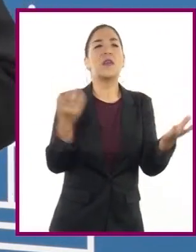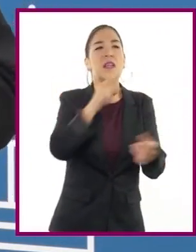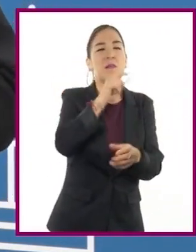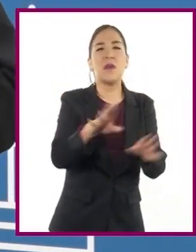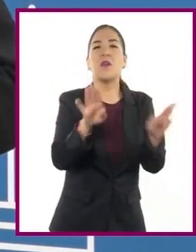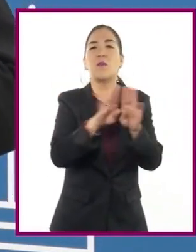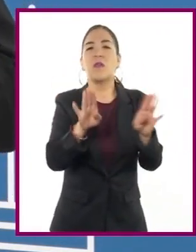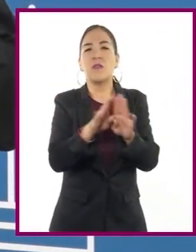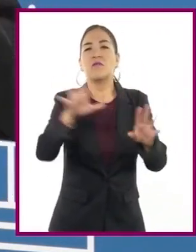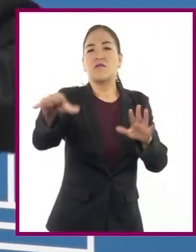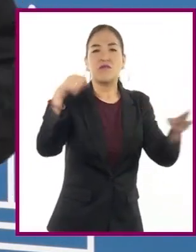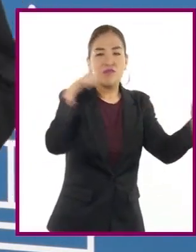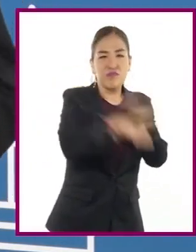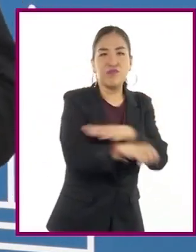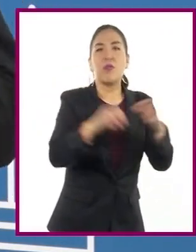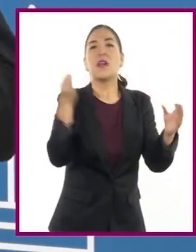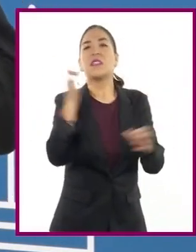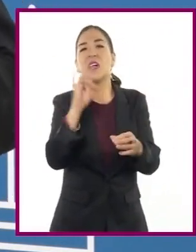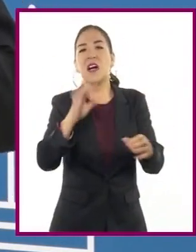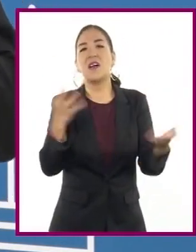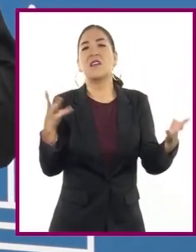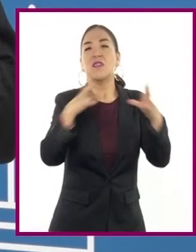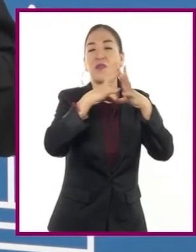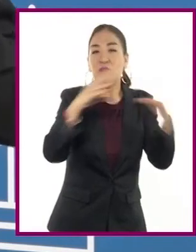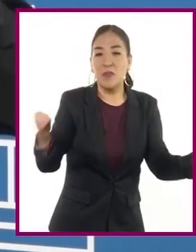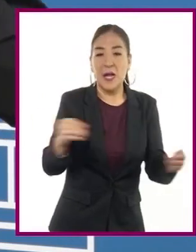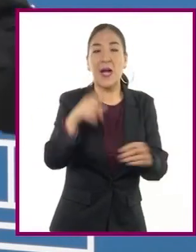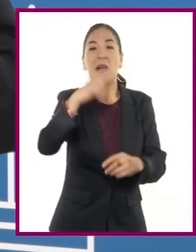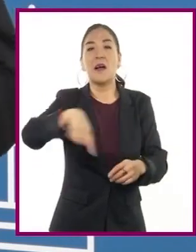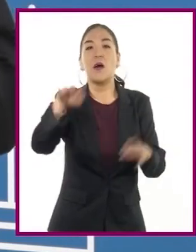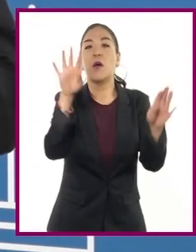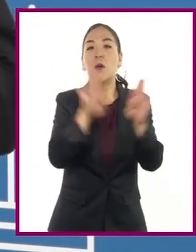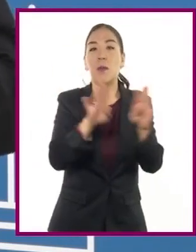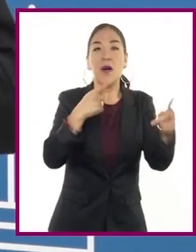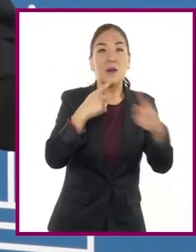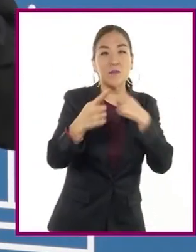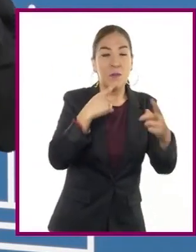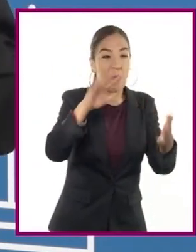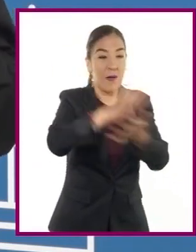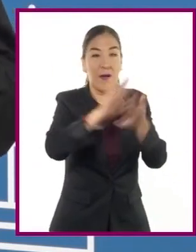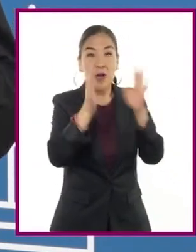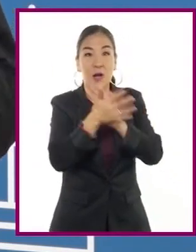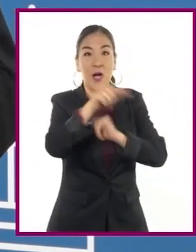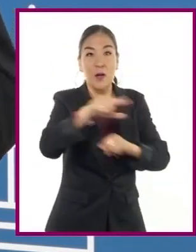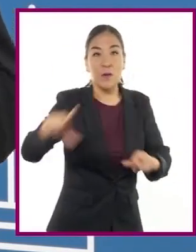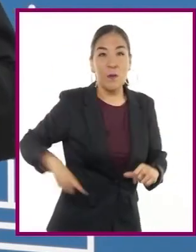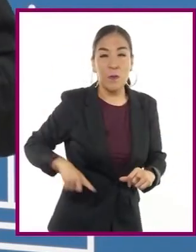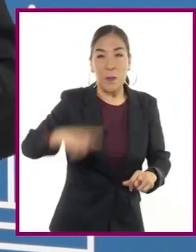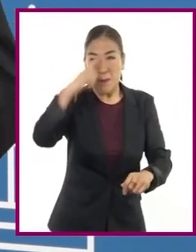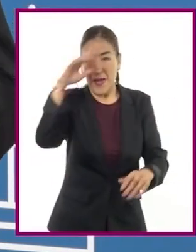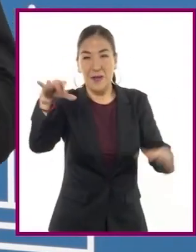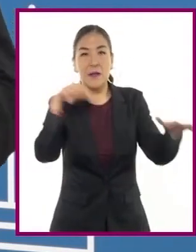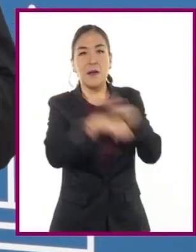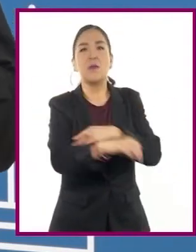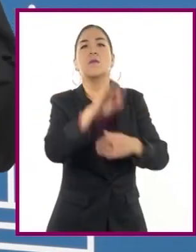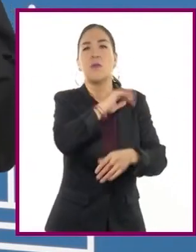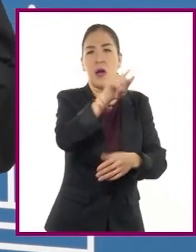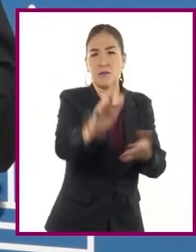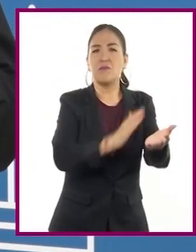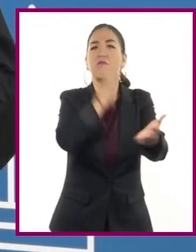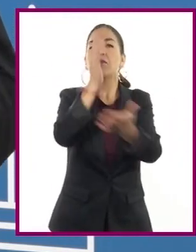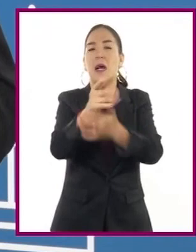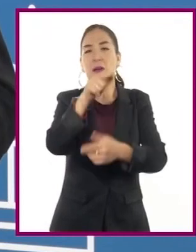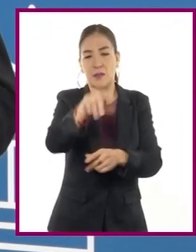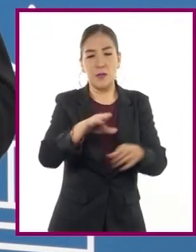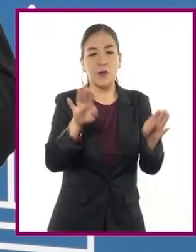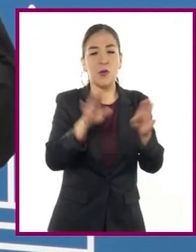desaparición forzada, cuando alguien desaparece con la participación del Estado, se tiene la oportunidad de asistir a la